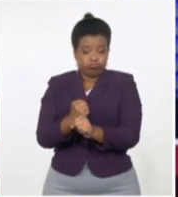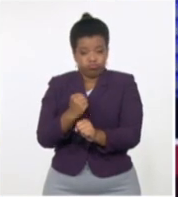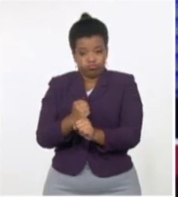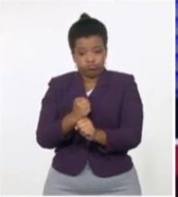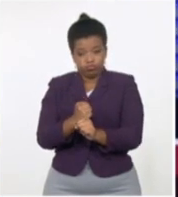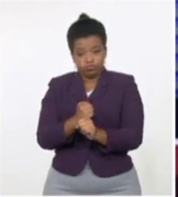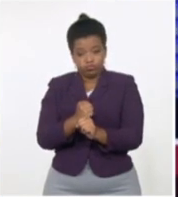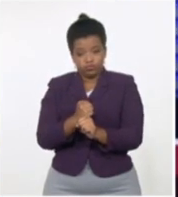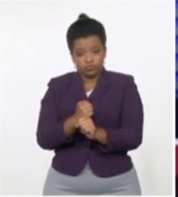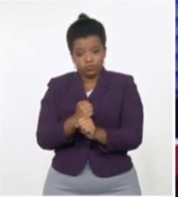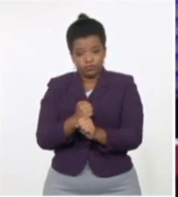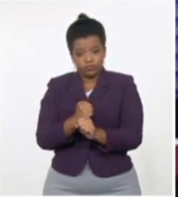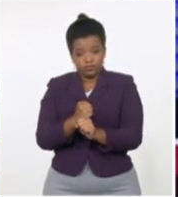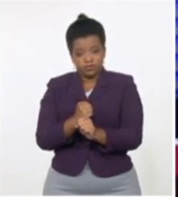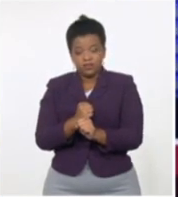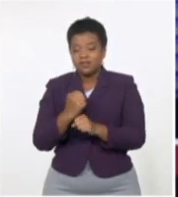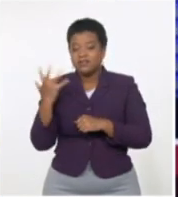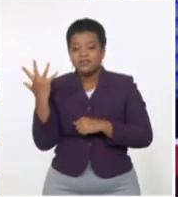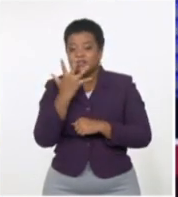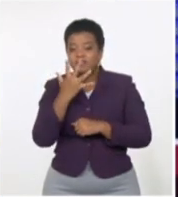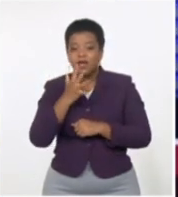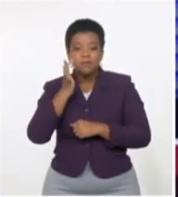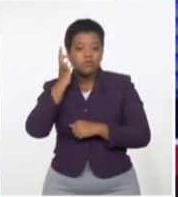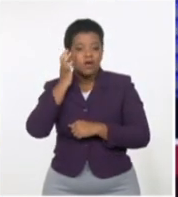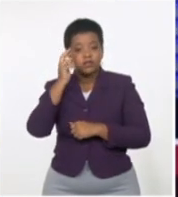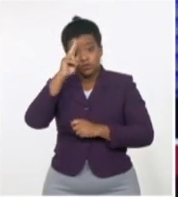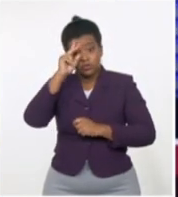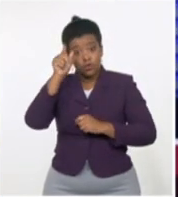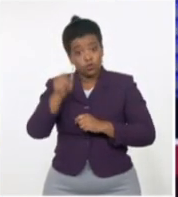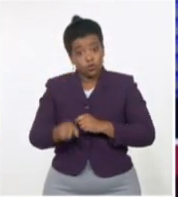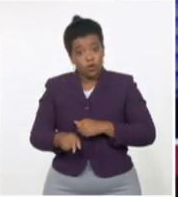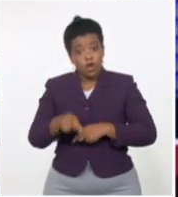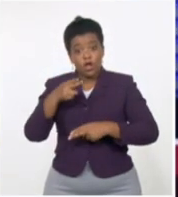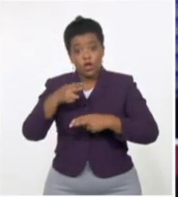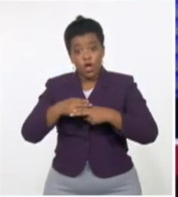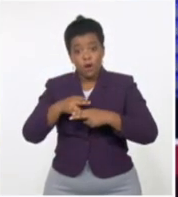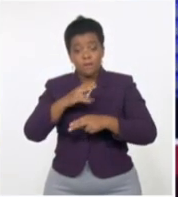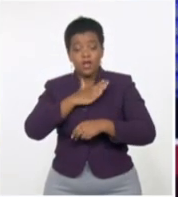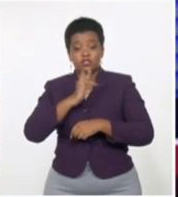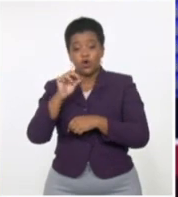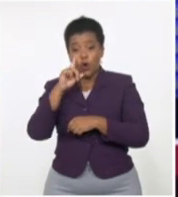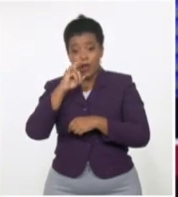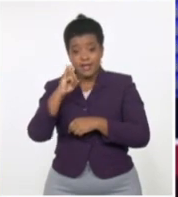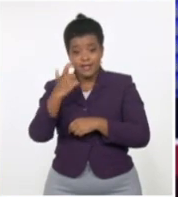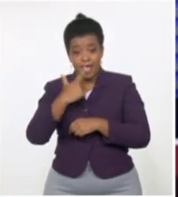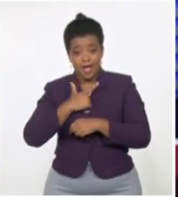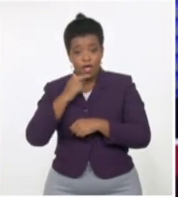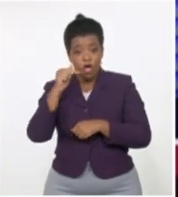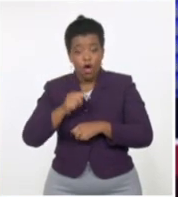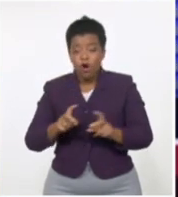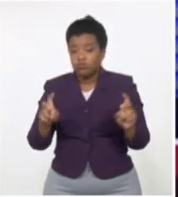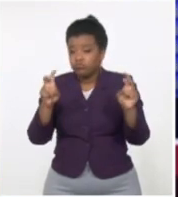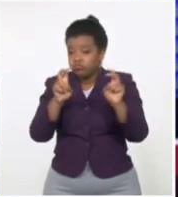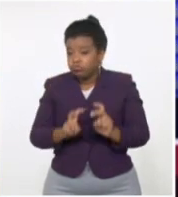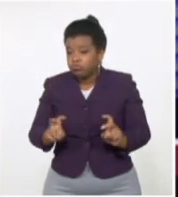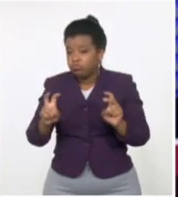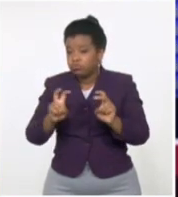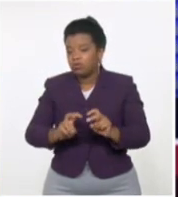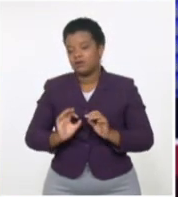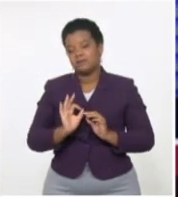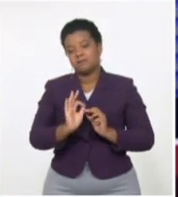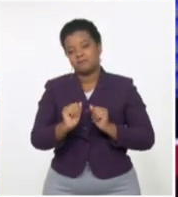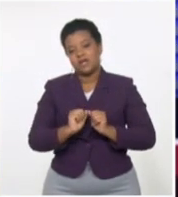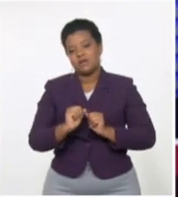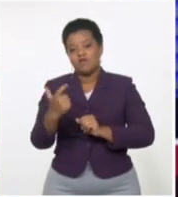vida profesional. Estamos hablando de la doctora en ciencia Sonia Resig, quien es hoy investigadora principal de los estudios de intervención del